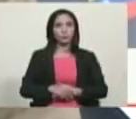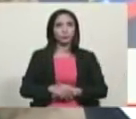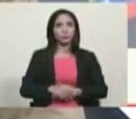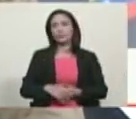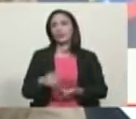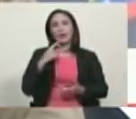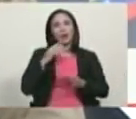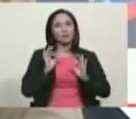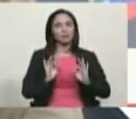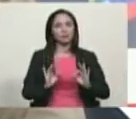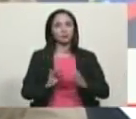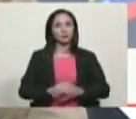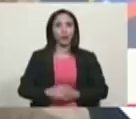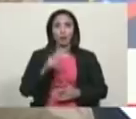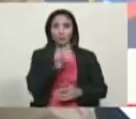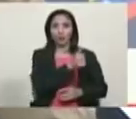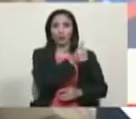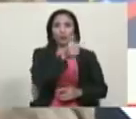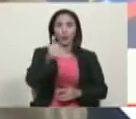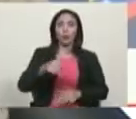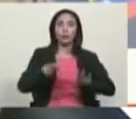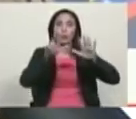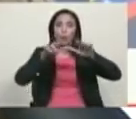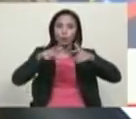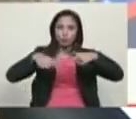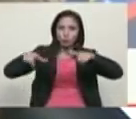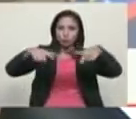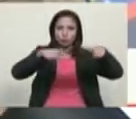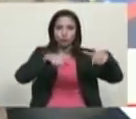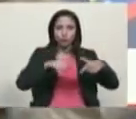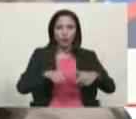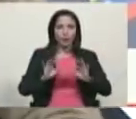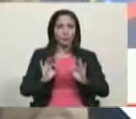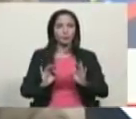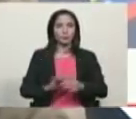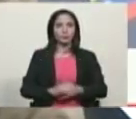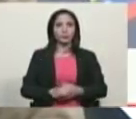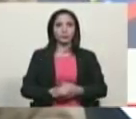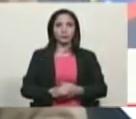carácter inexpugnable de cada uno de los 8 territorios.